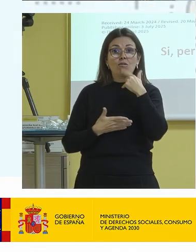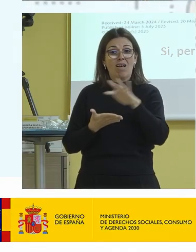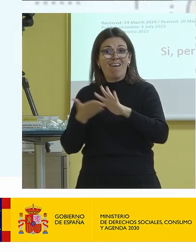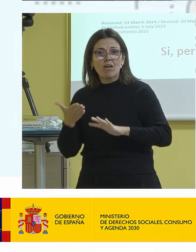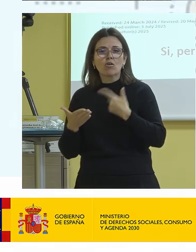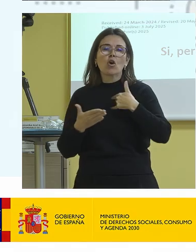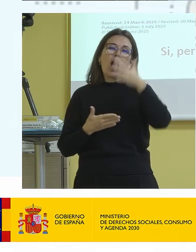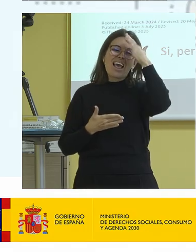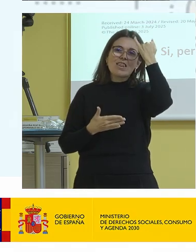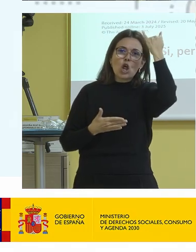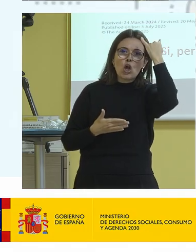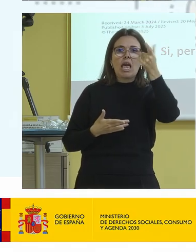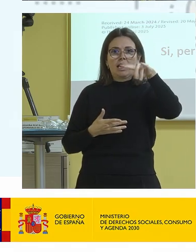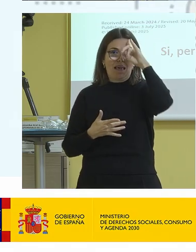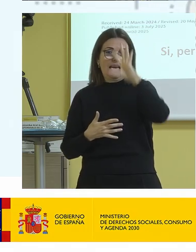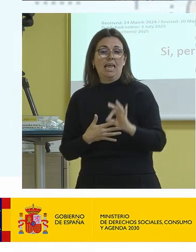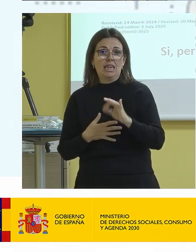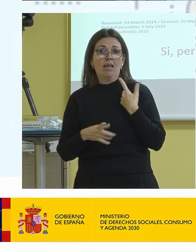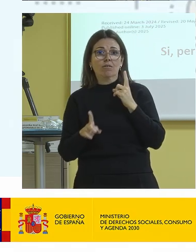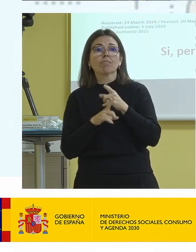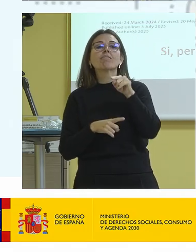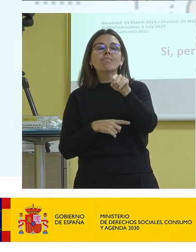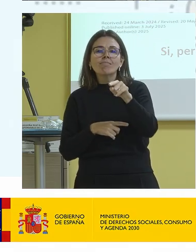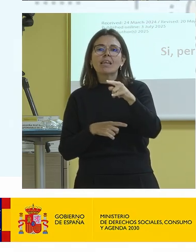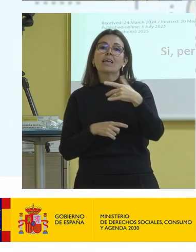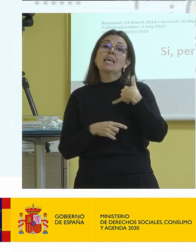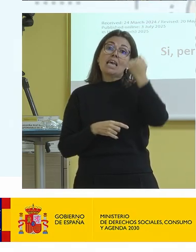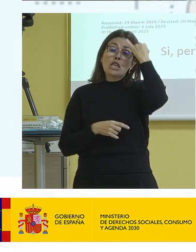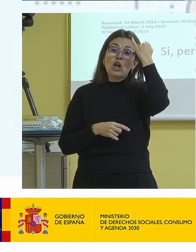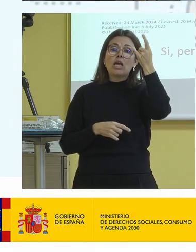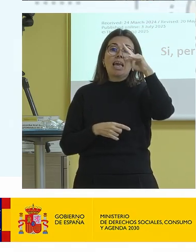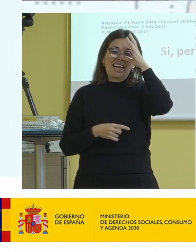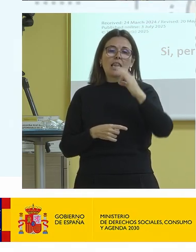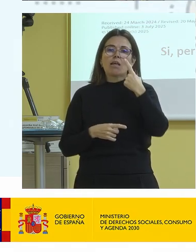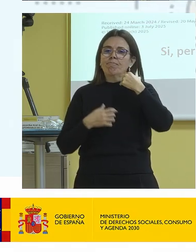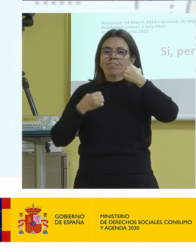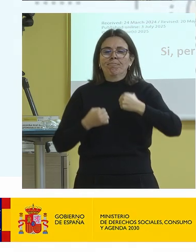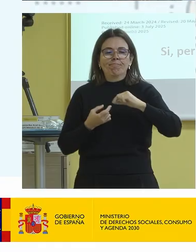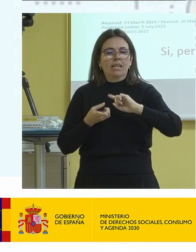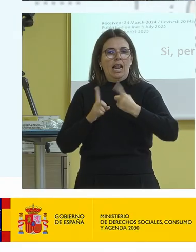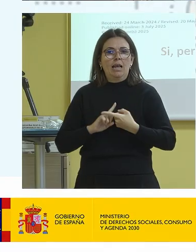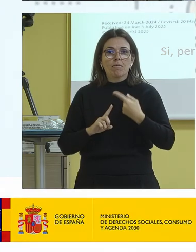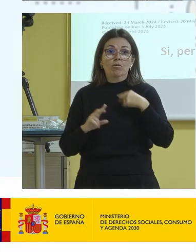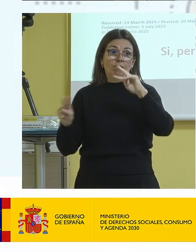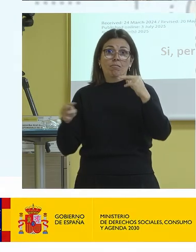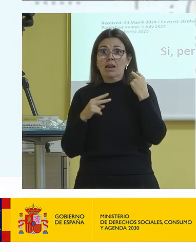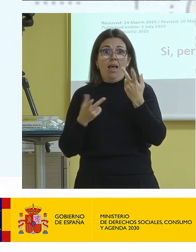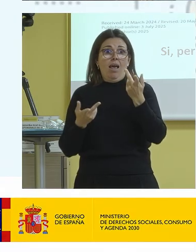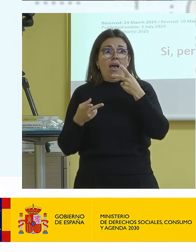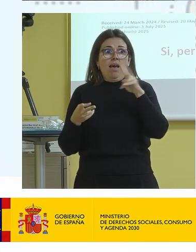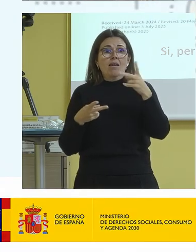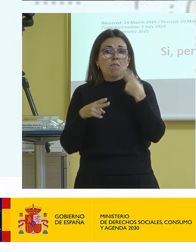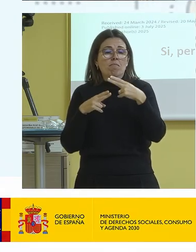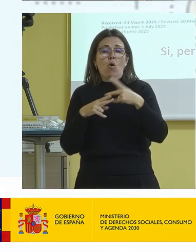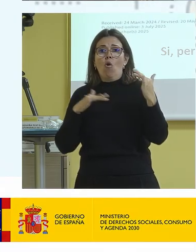estás peleando con ideología y creencias. Y las ideologías y creencias son tremendamente resistentes al cambio. Si no mirad partidos políticos, si no mirad